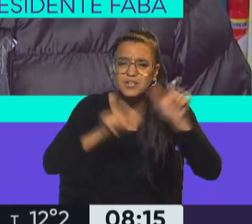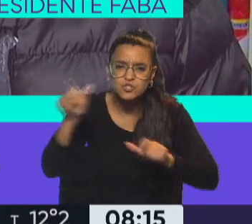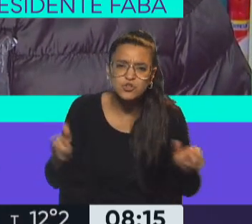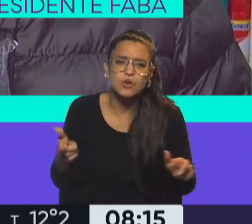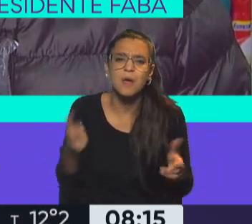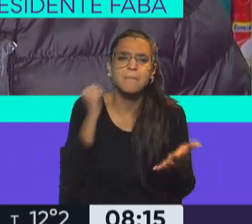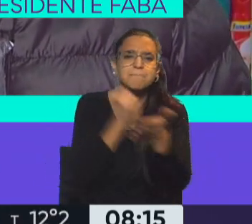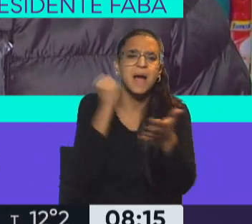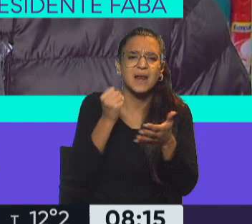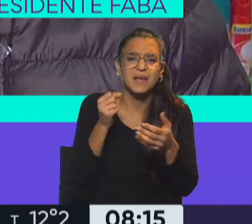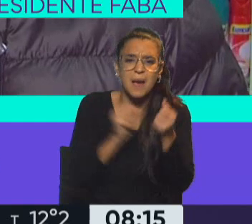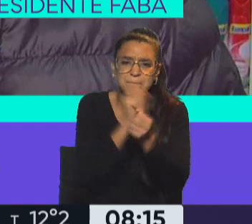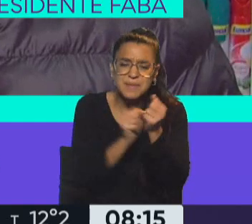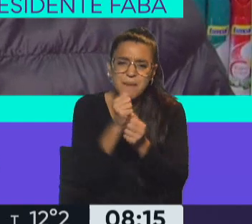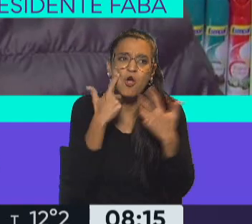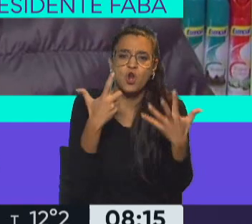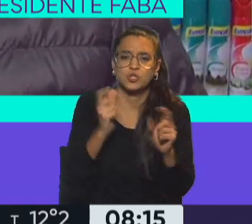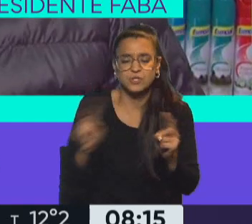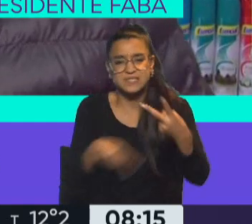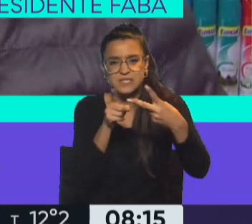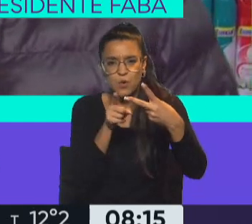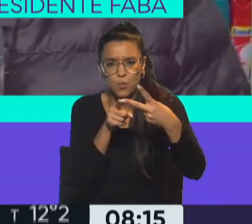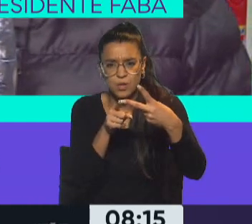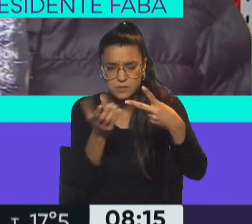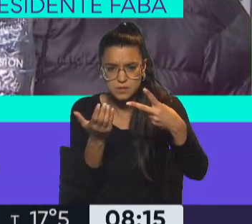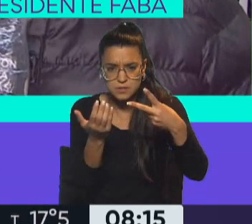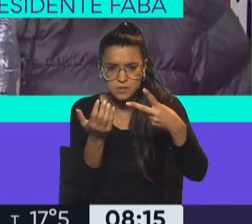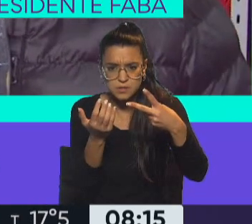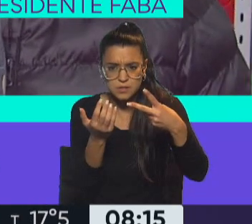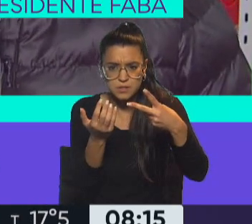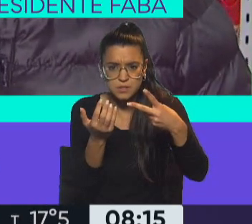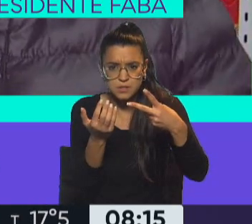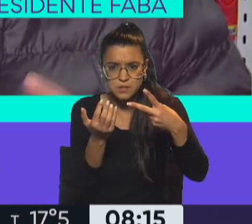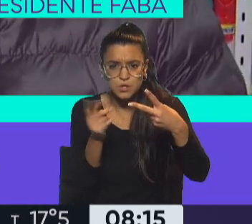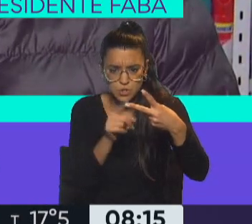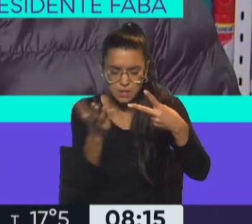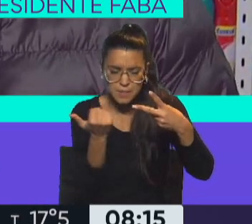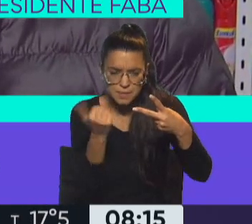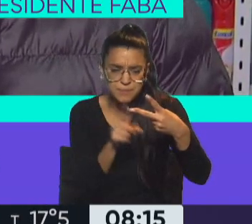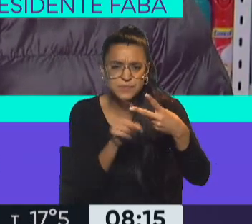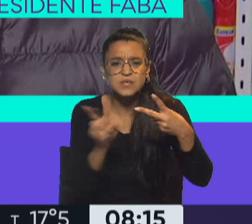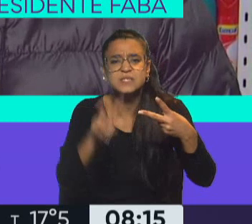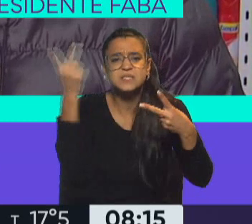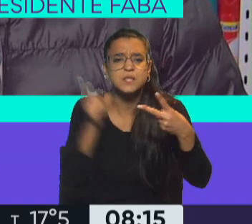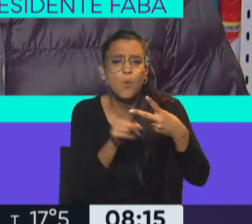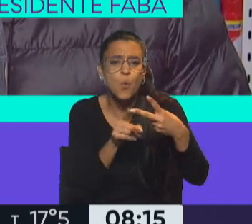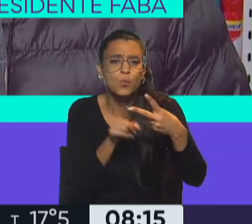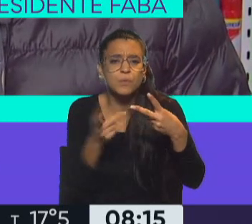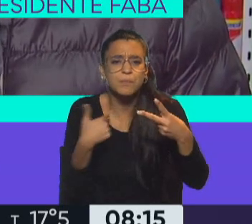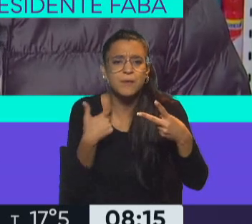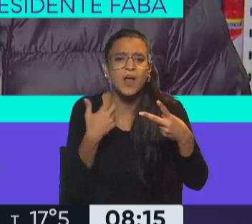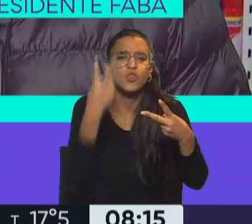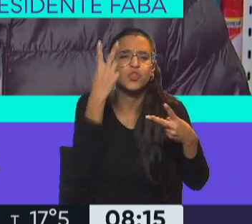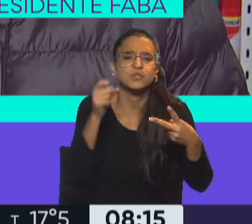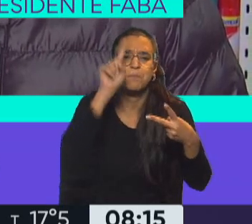reconocidas de pymes y en segundo término como no yo sí y en segundo término para hacer